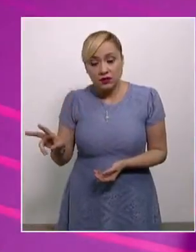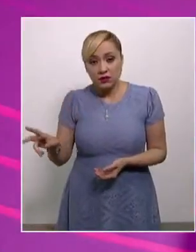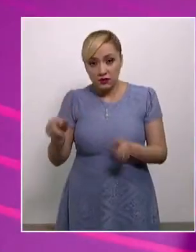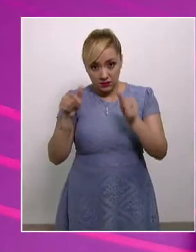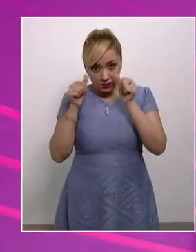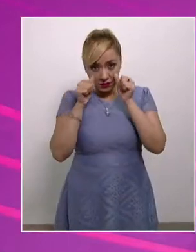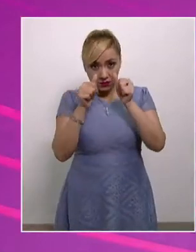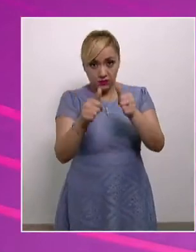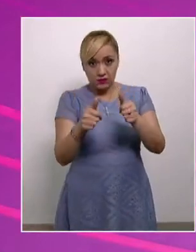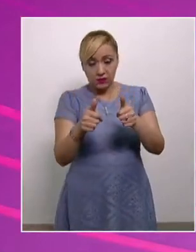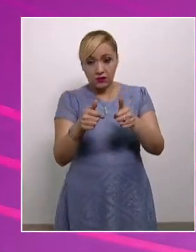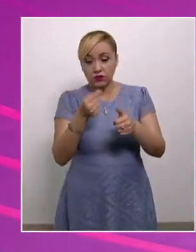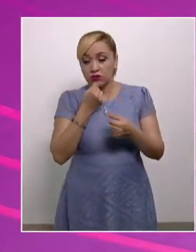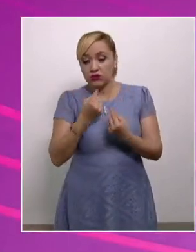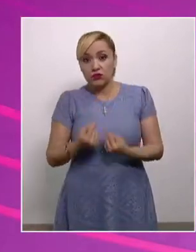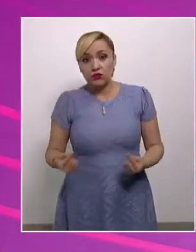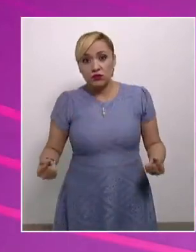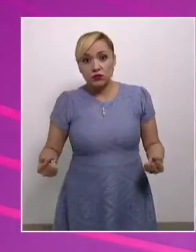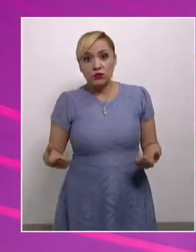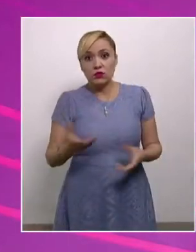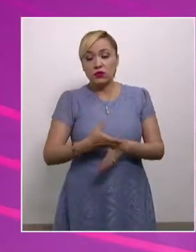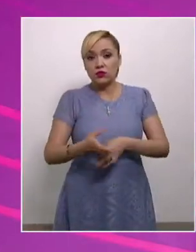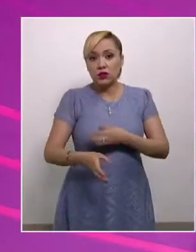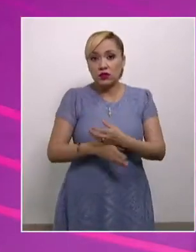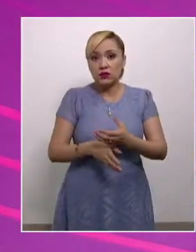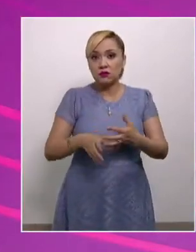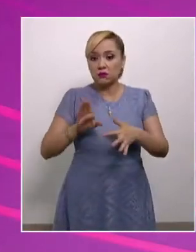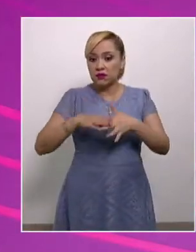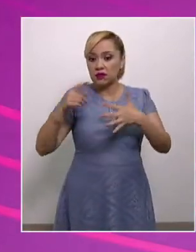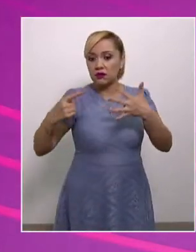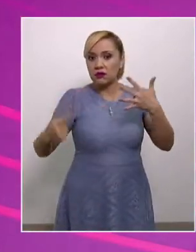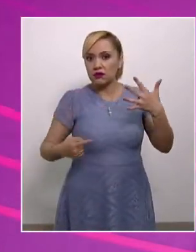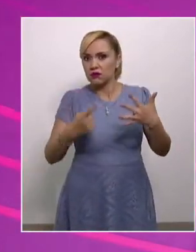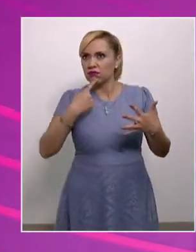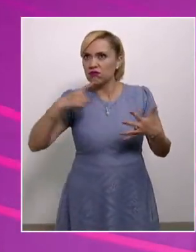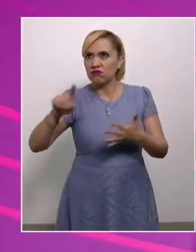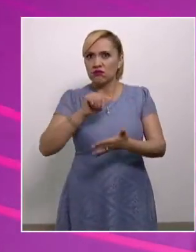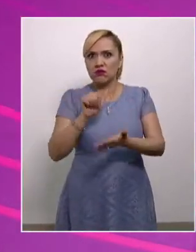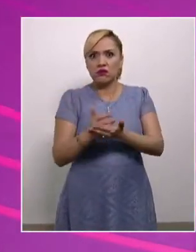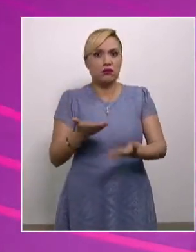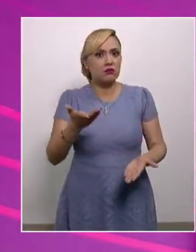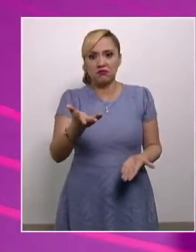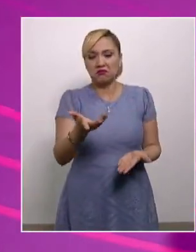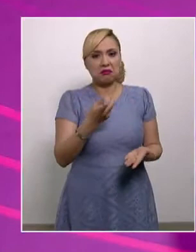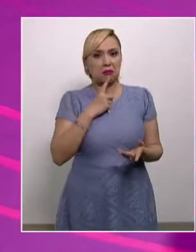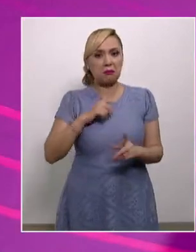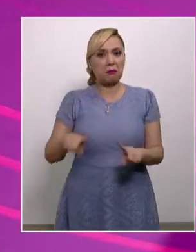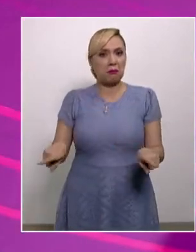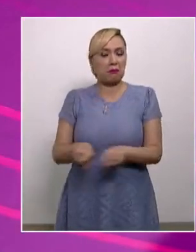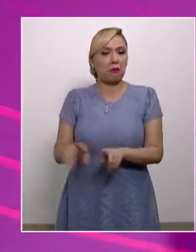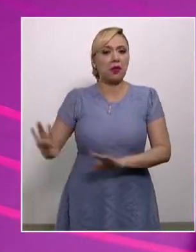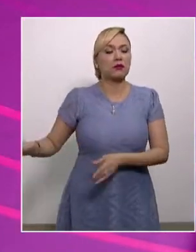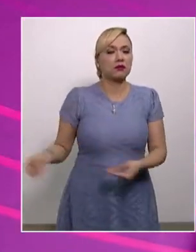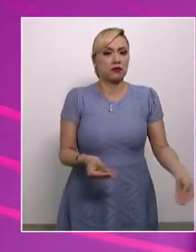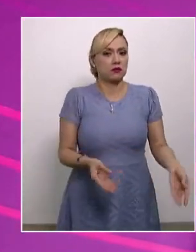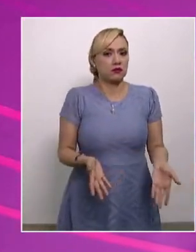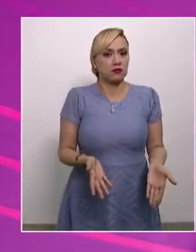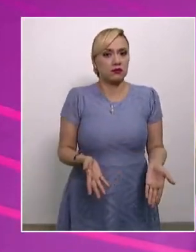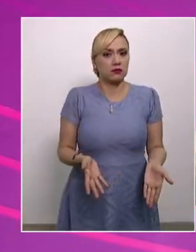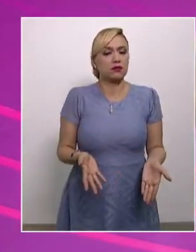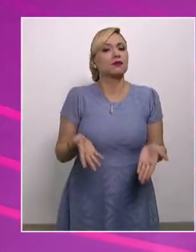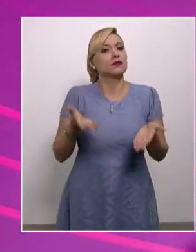O sea, te dijeron esos pequeños detalles para ir como un poco más allá. Cuando nosotros logramos calibrar estas cuestiones, creo que en conjunto, en red que lo